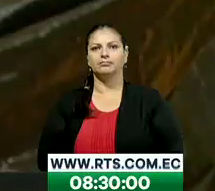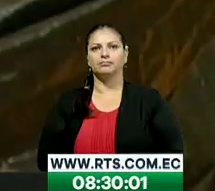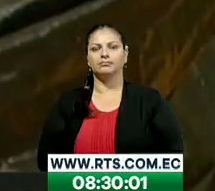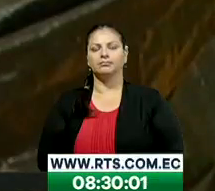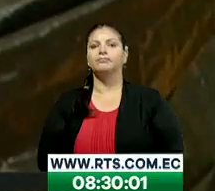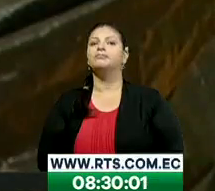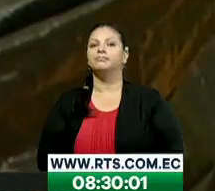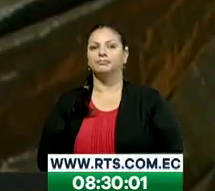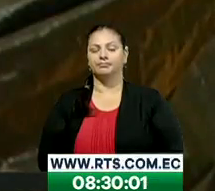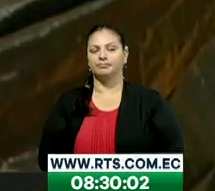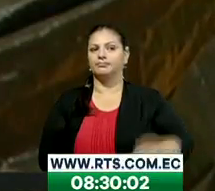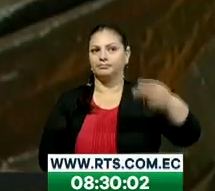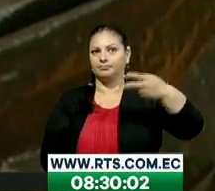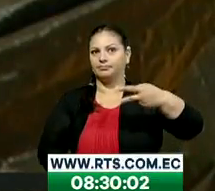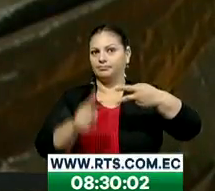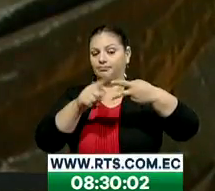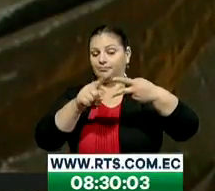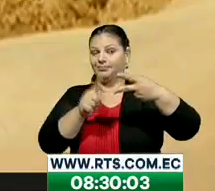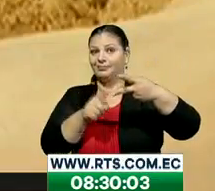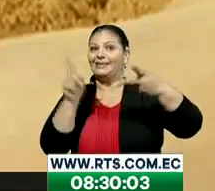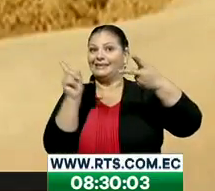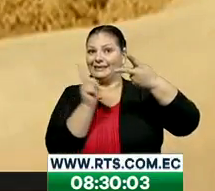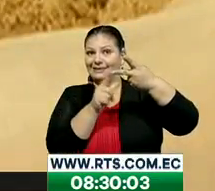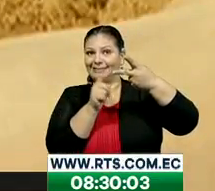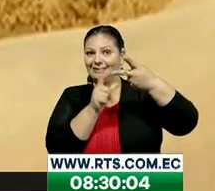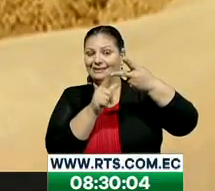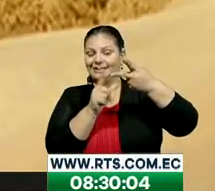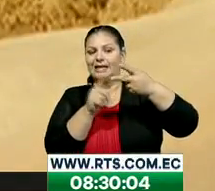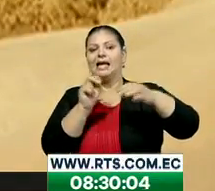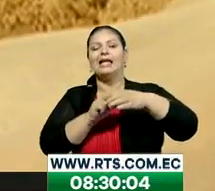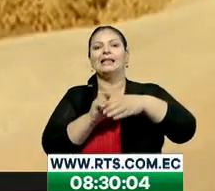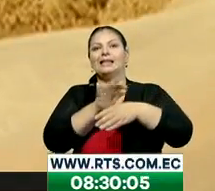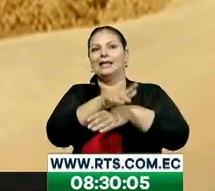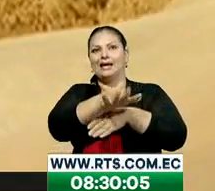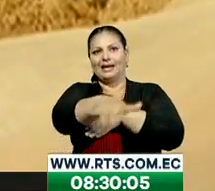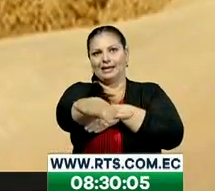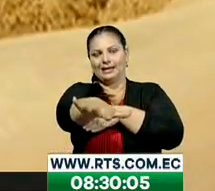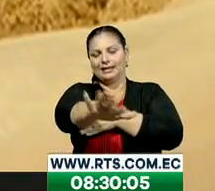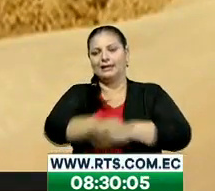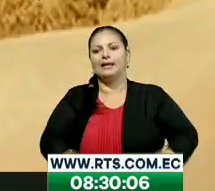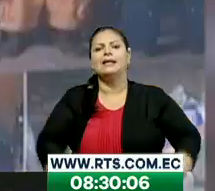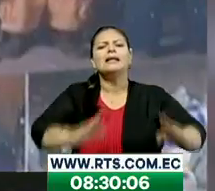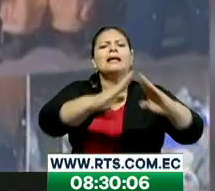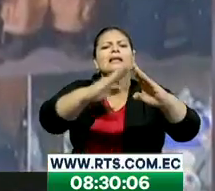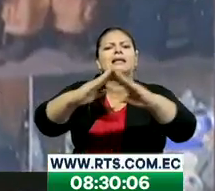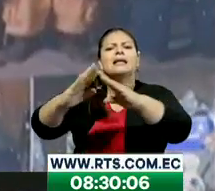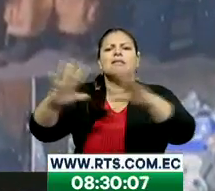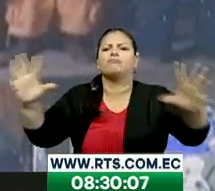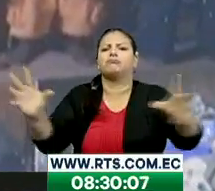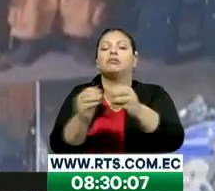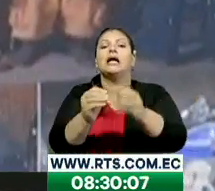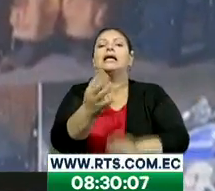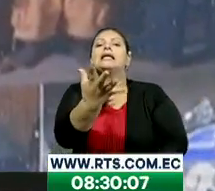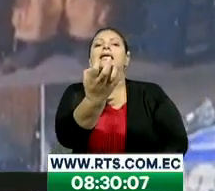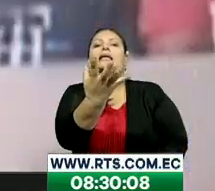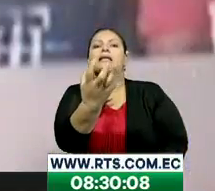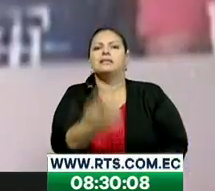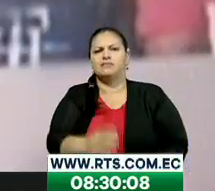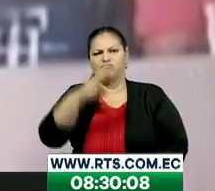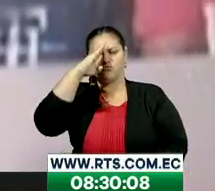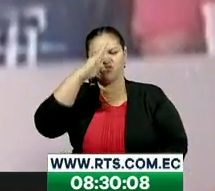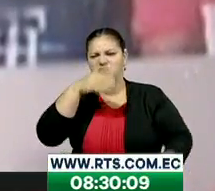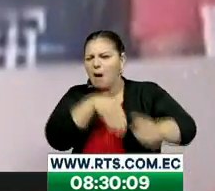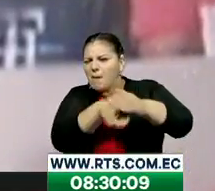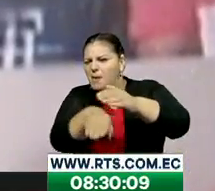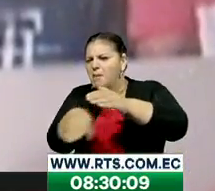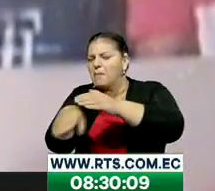Tras el allanamiento de 15 inmuebles en el cantón Naranjal, la policía antinarcóticos encontró droga y detuvo a 6 personas, entre estas a un